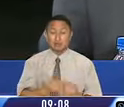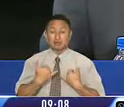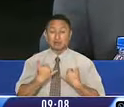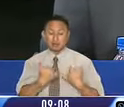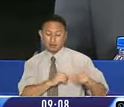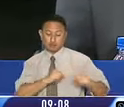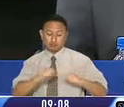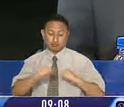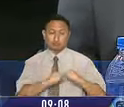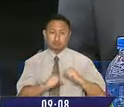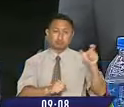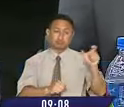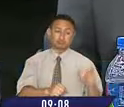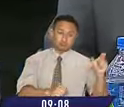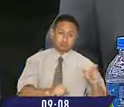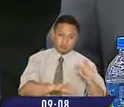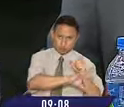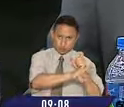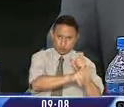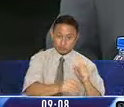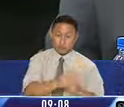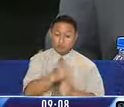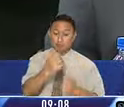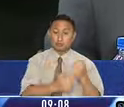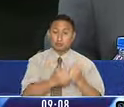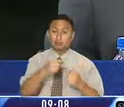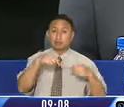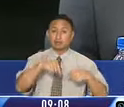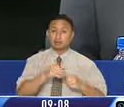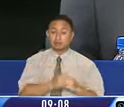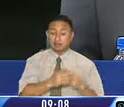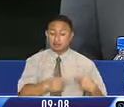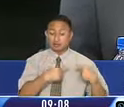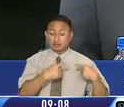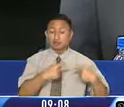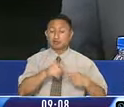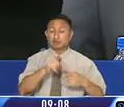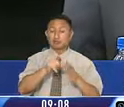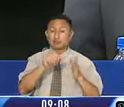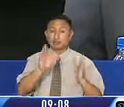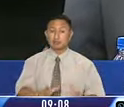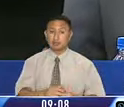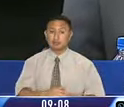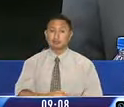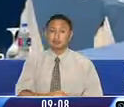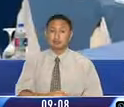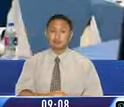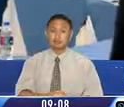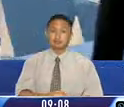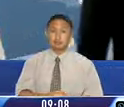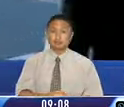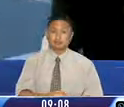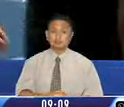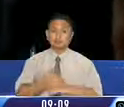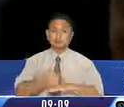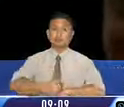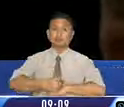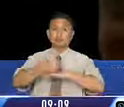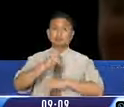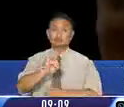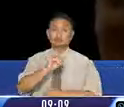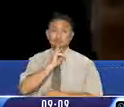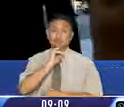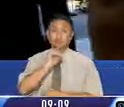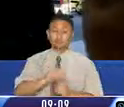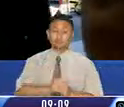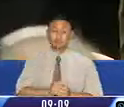estos delincuentes afecte cada vez más a los ciudadanos de nuestros países. La comandante estadounidense